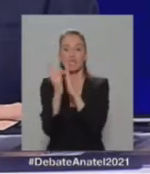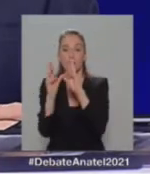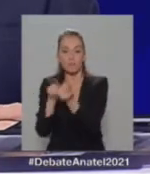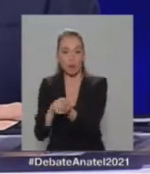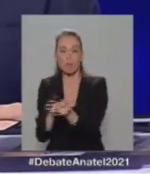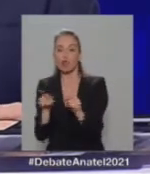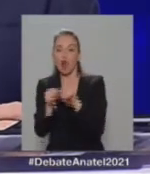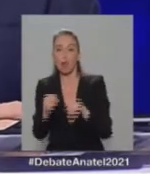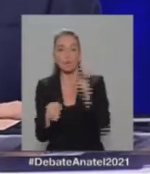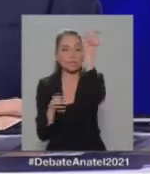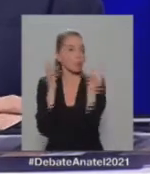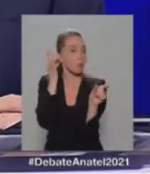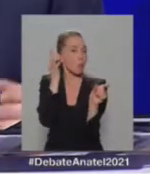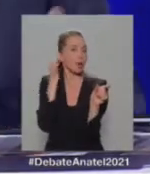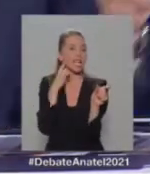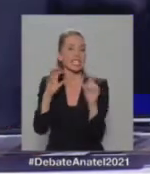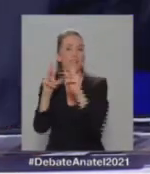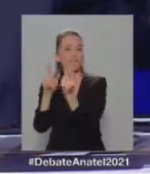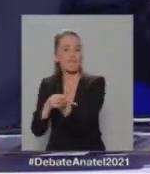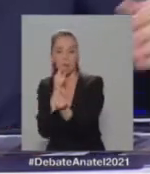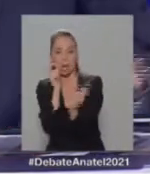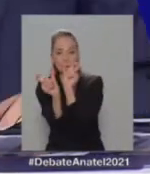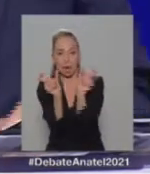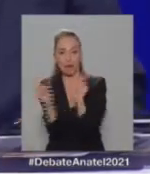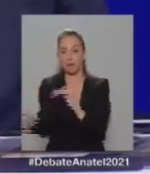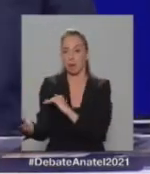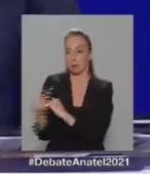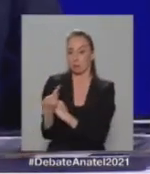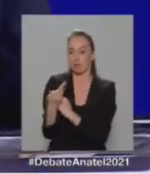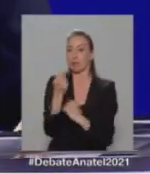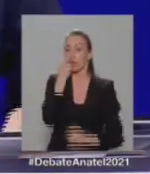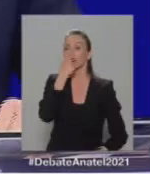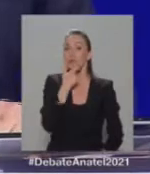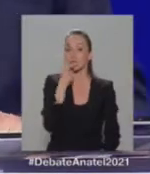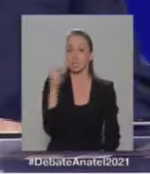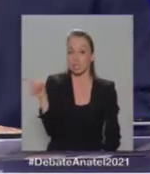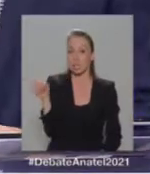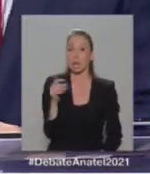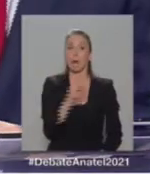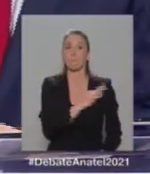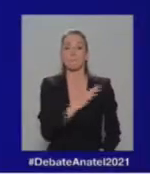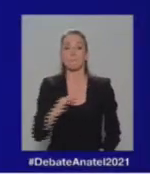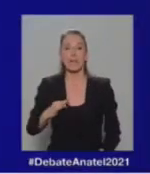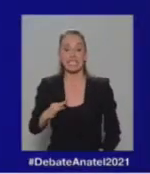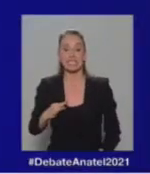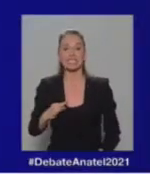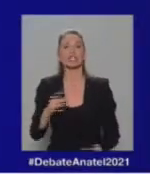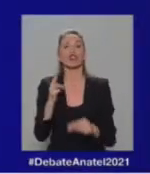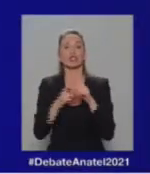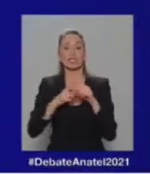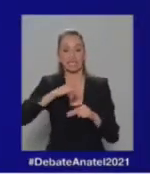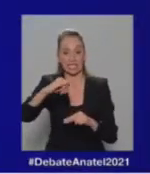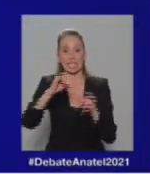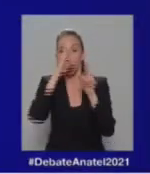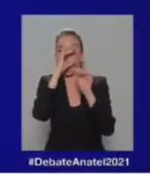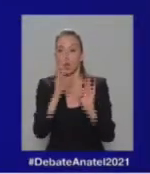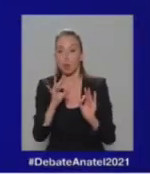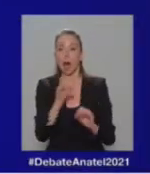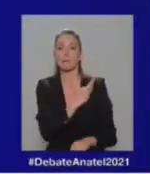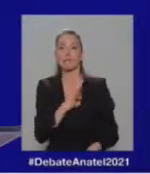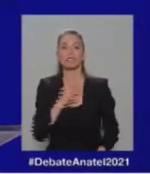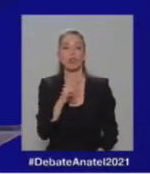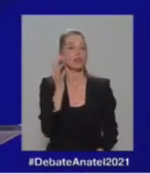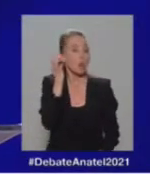primera magistratura, prácticamente por culpar a Michelle Bachelet de lo que estaba pasando. Finalmente, Kast dijo que no pretende abrir centrales de este